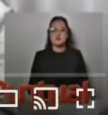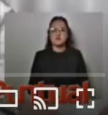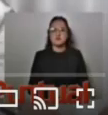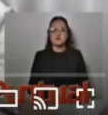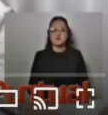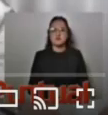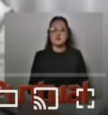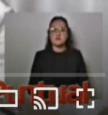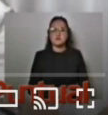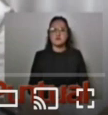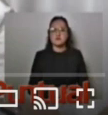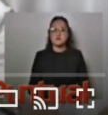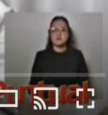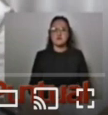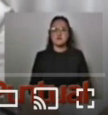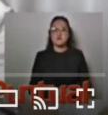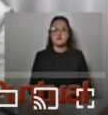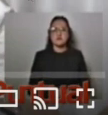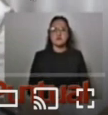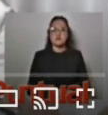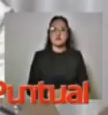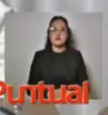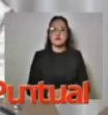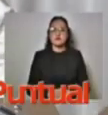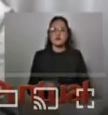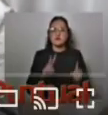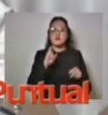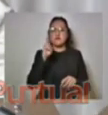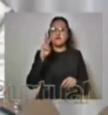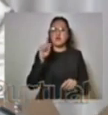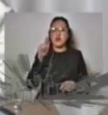Barbosa respecto a estos delincuentes. Los señores Valencia